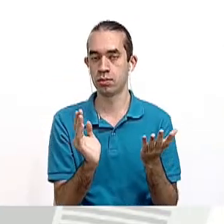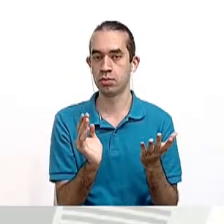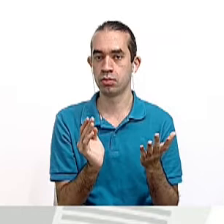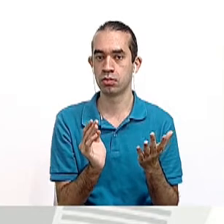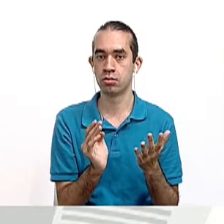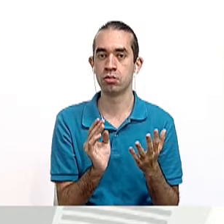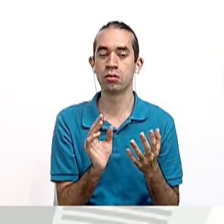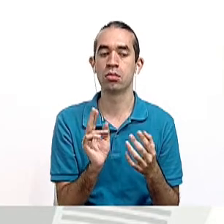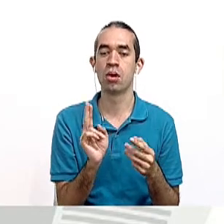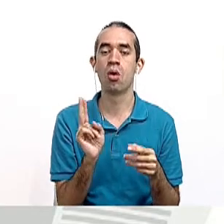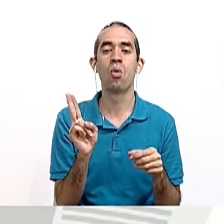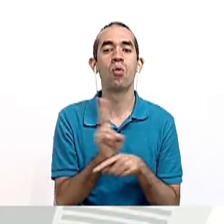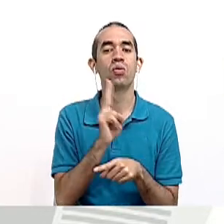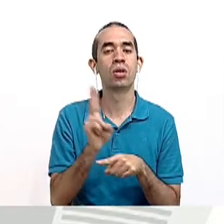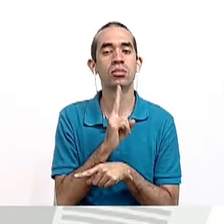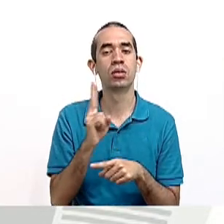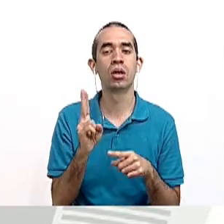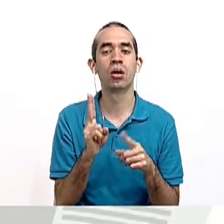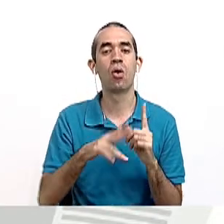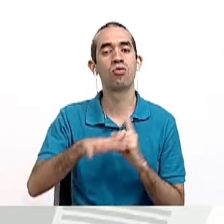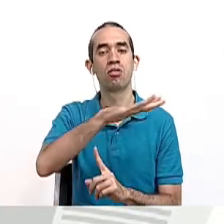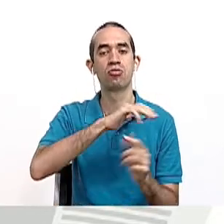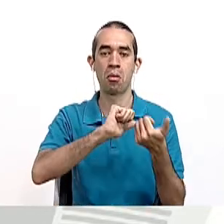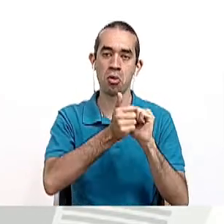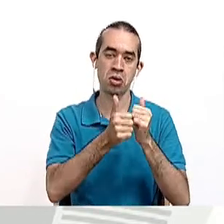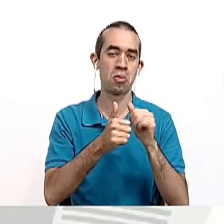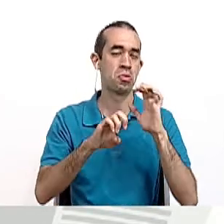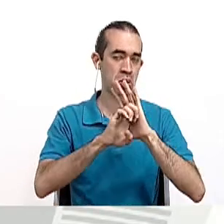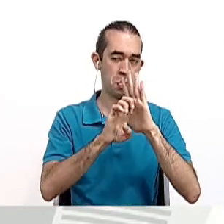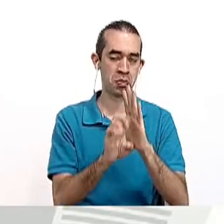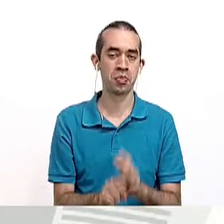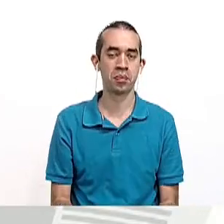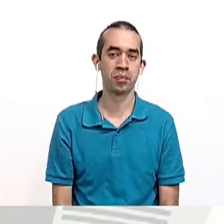Suelen utilizarse en contextos como deportivos, por ejemplo.